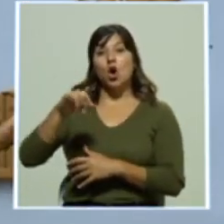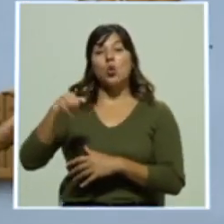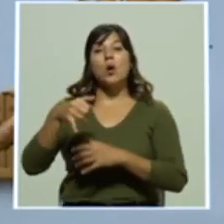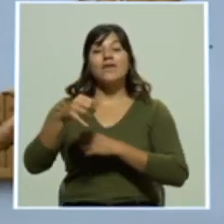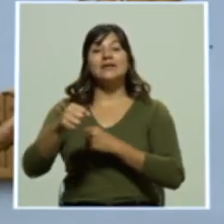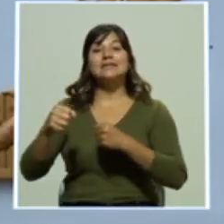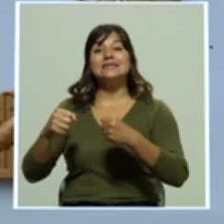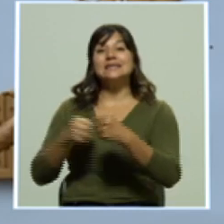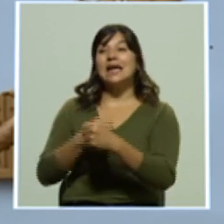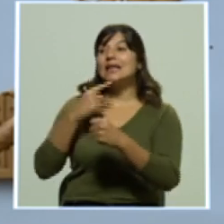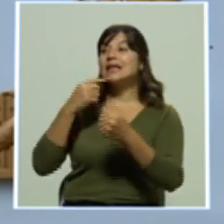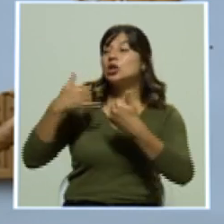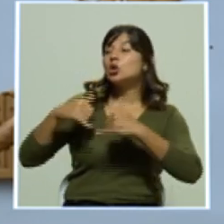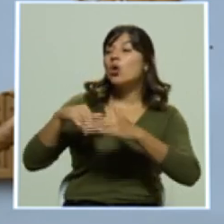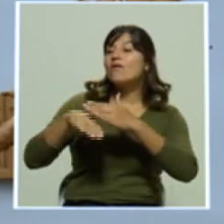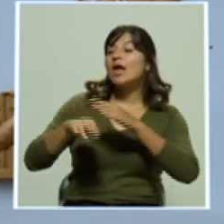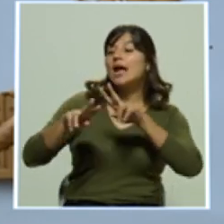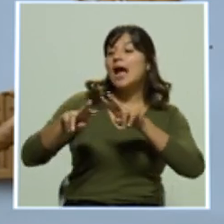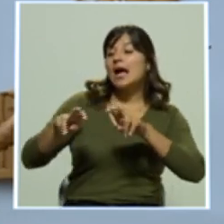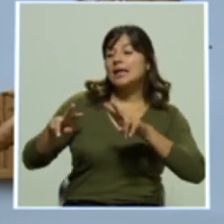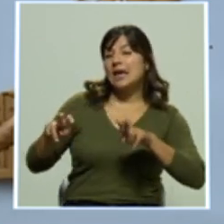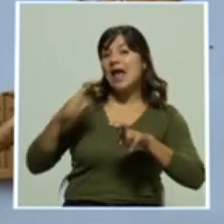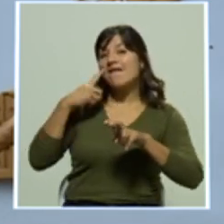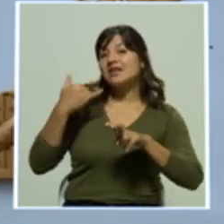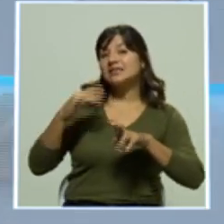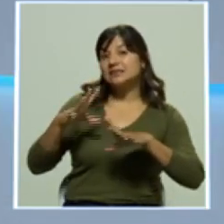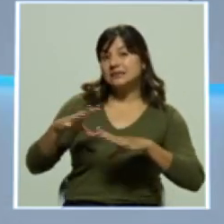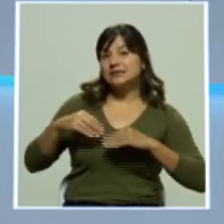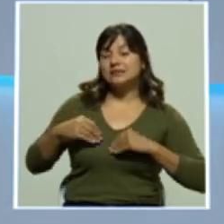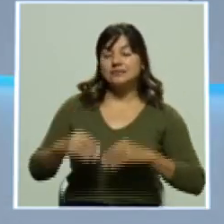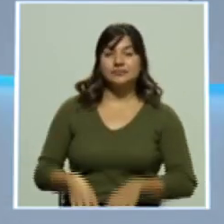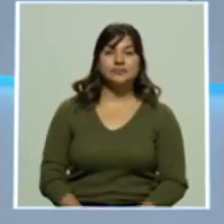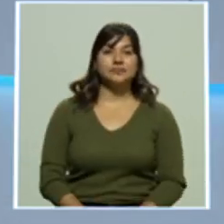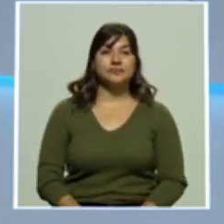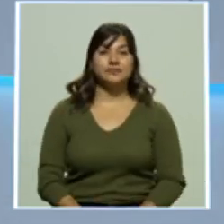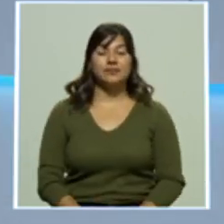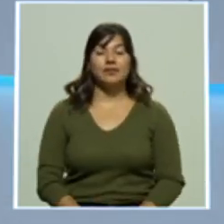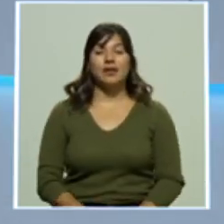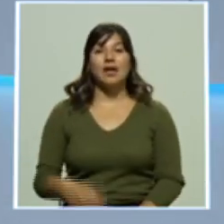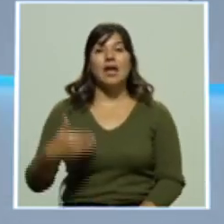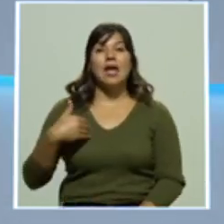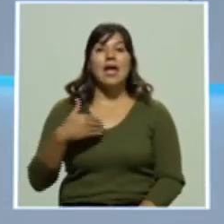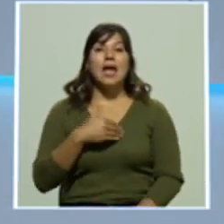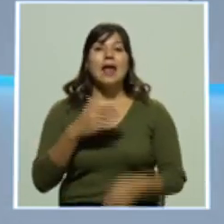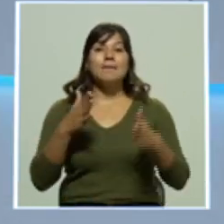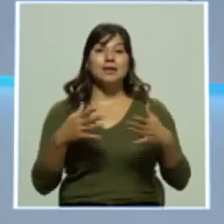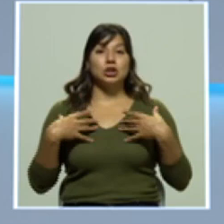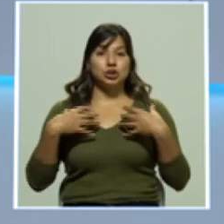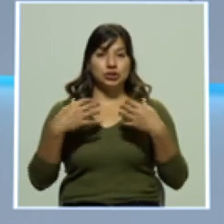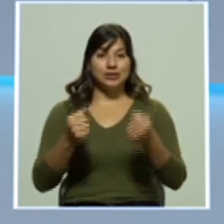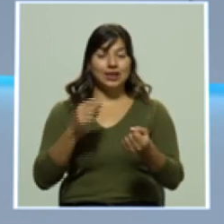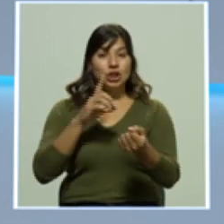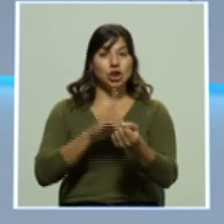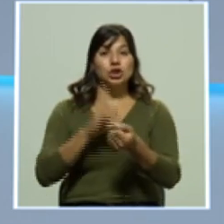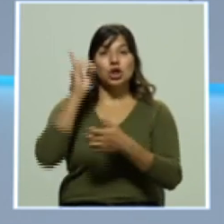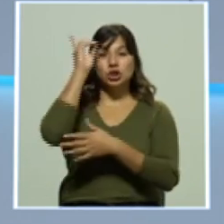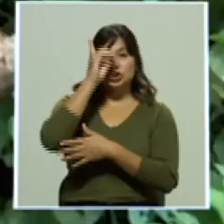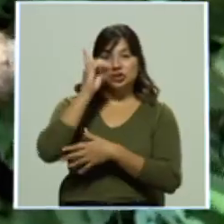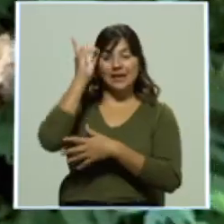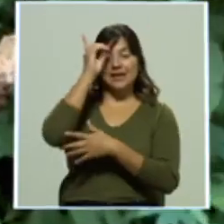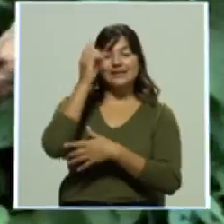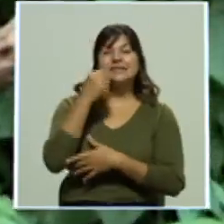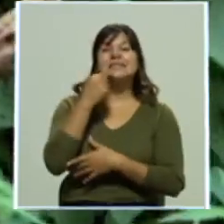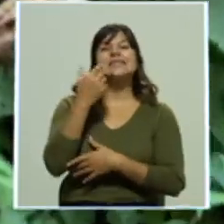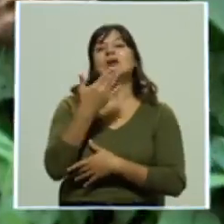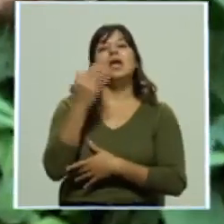que se encuentra en estudio de admisibilidad. El ministro de Salud, Daniel Salas, argumentó